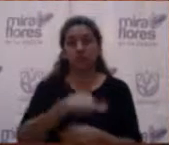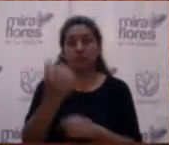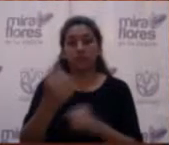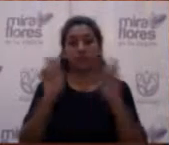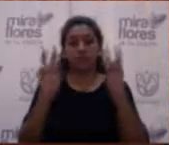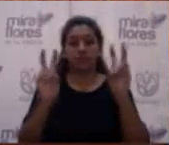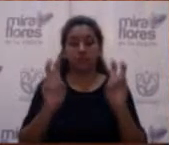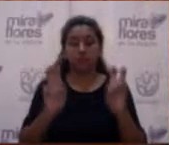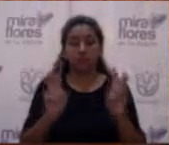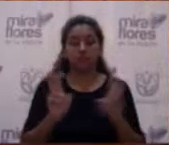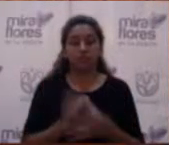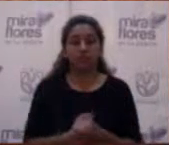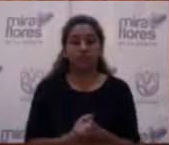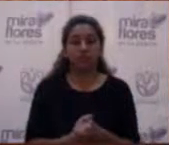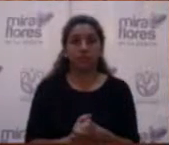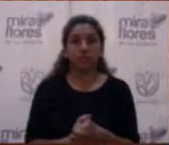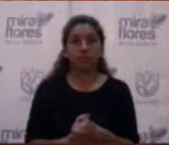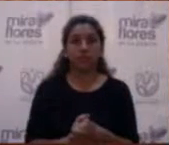Por favor.